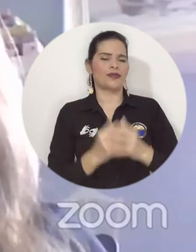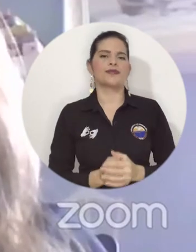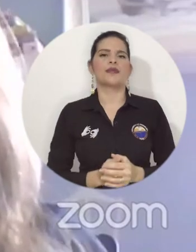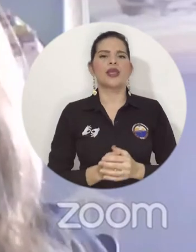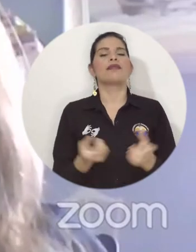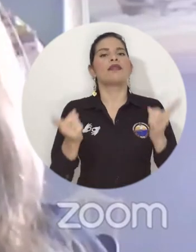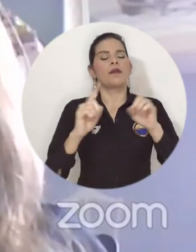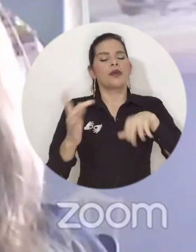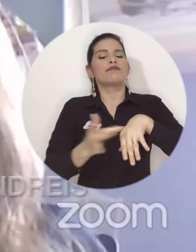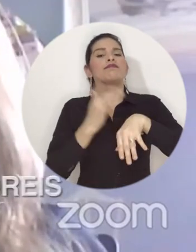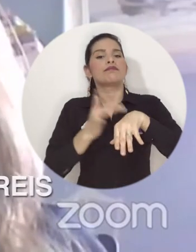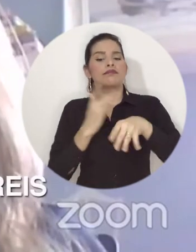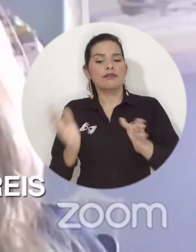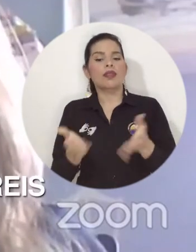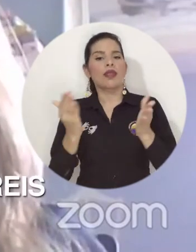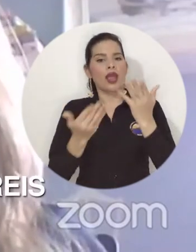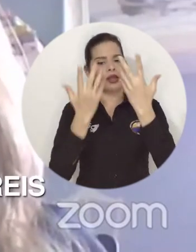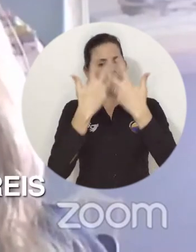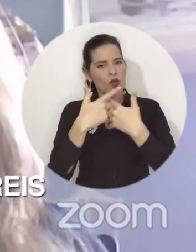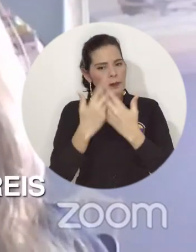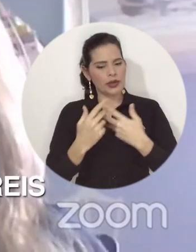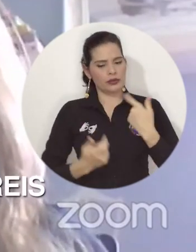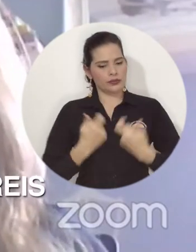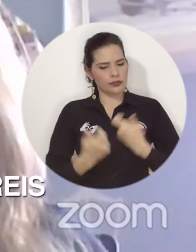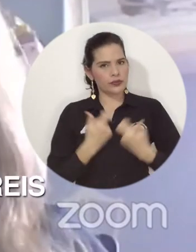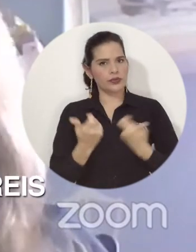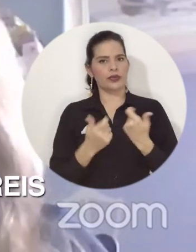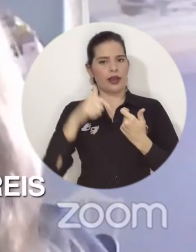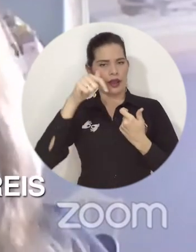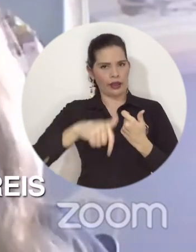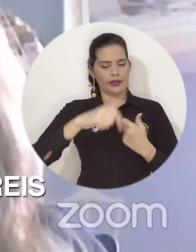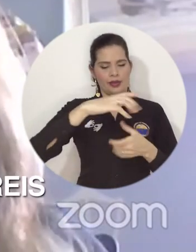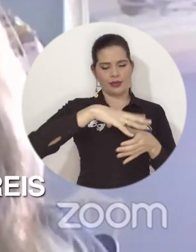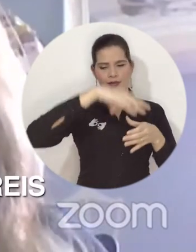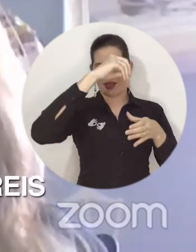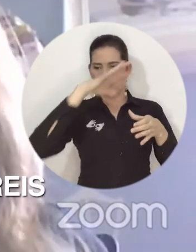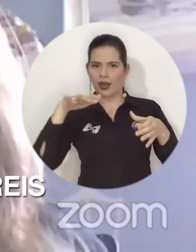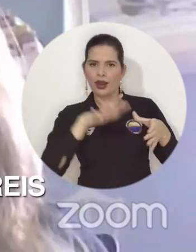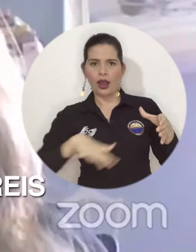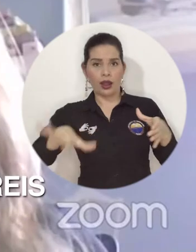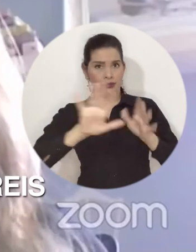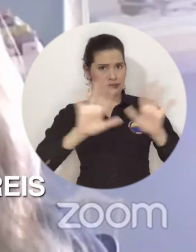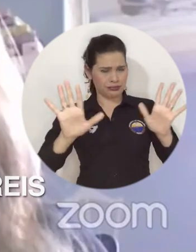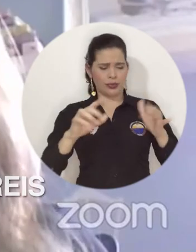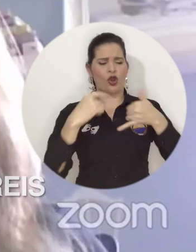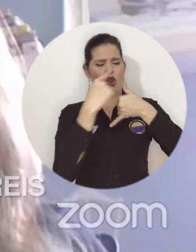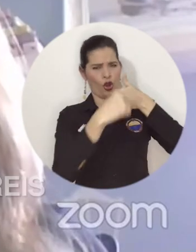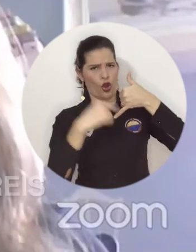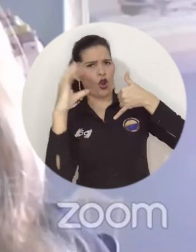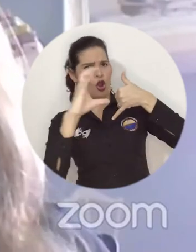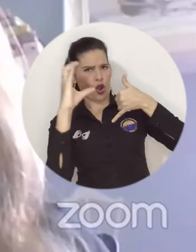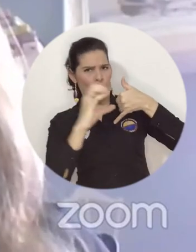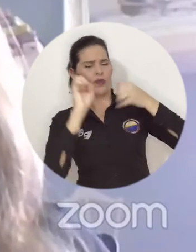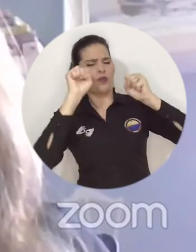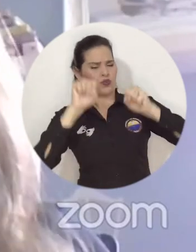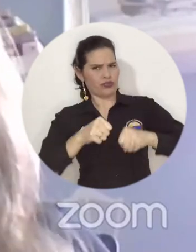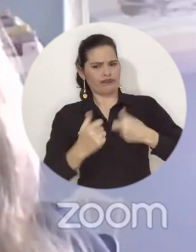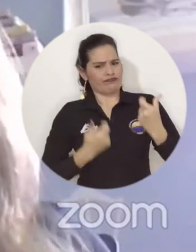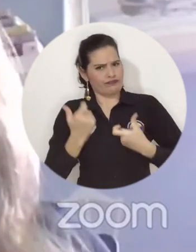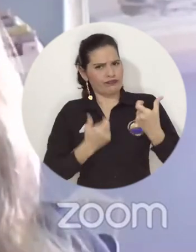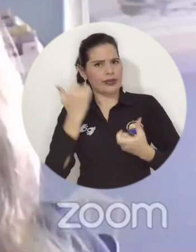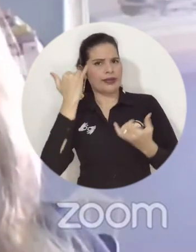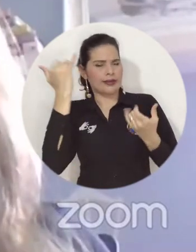al emprendimiento y a realizar empresa, no solamente en nuestra región, sino también a nivel país. Y de esta